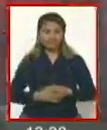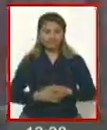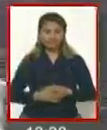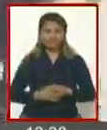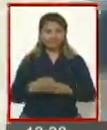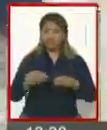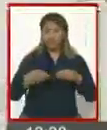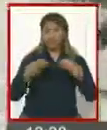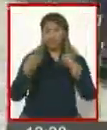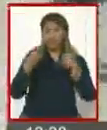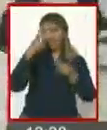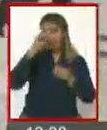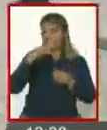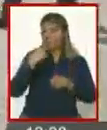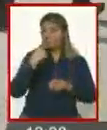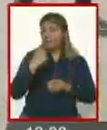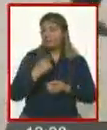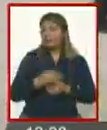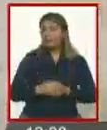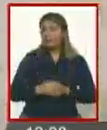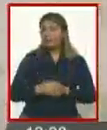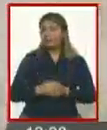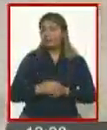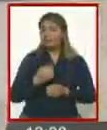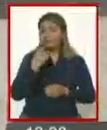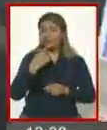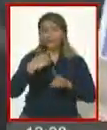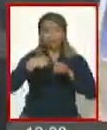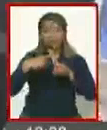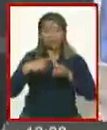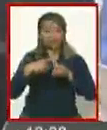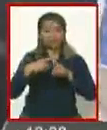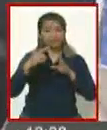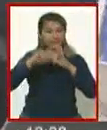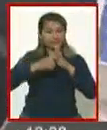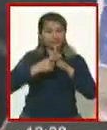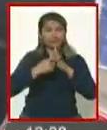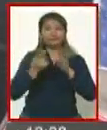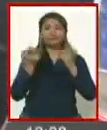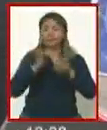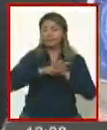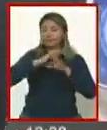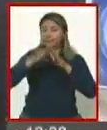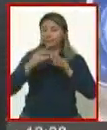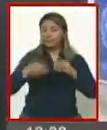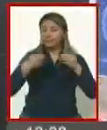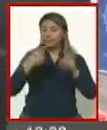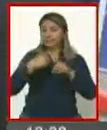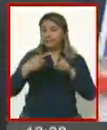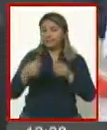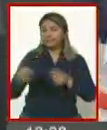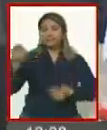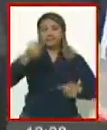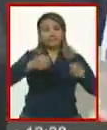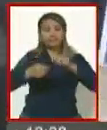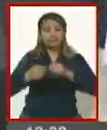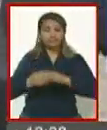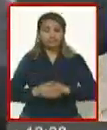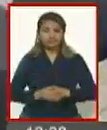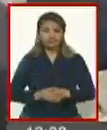Y él me dijo, el señor me dijo, yo le dije, no, la mitad para comenzar el trámite y cuando ya está todo listo te doy la mitad. Le dije, ah, ya, me